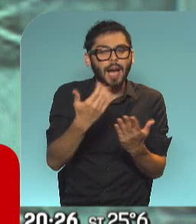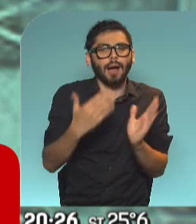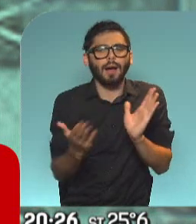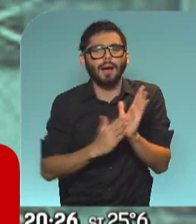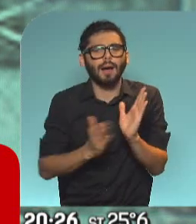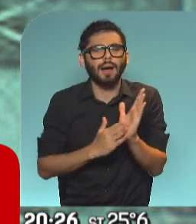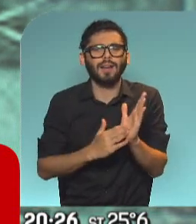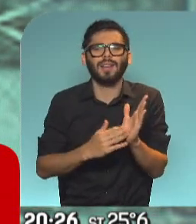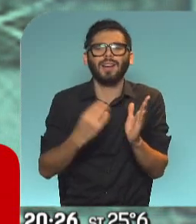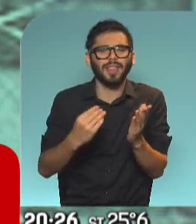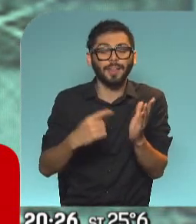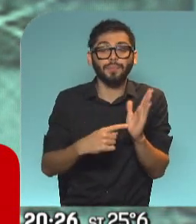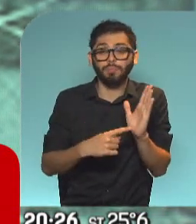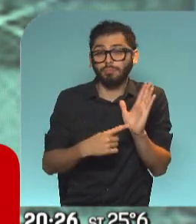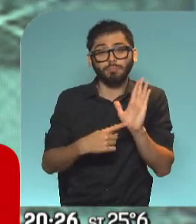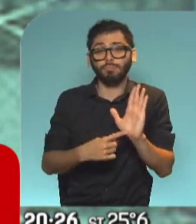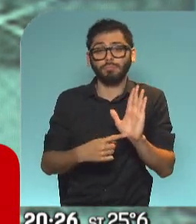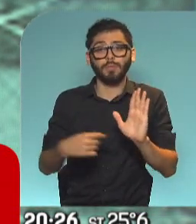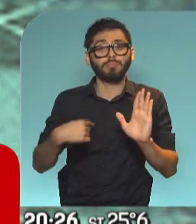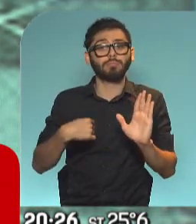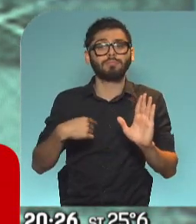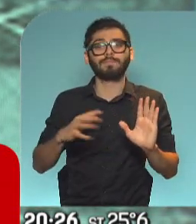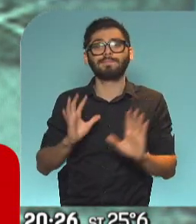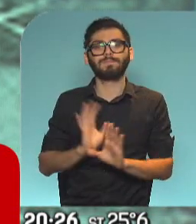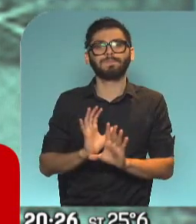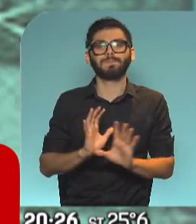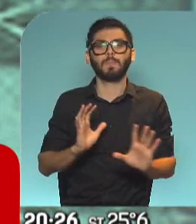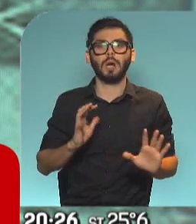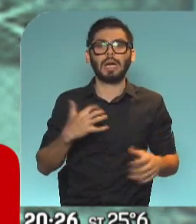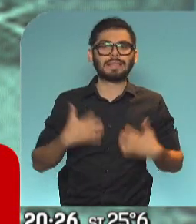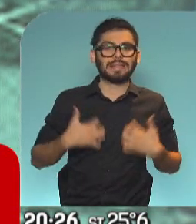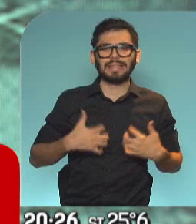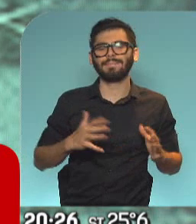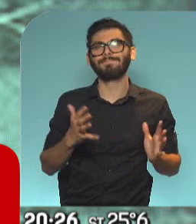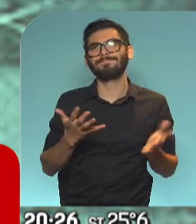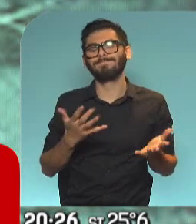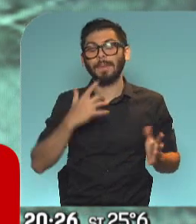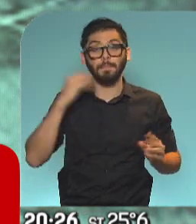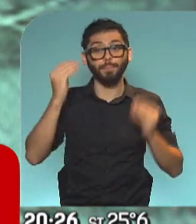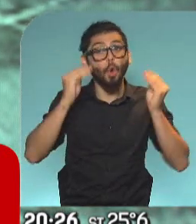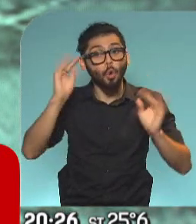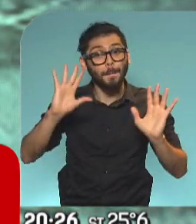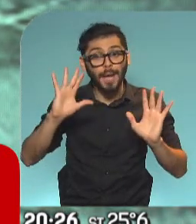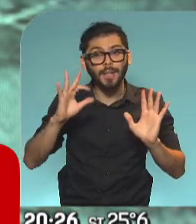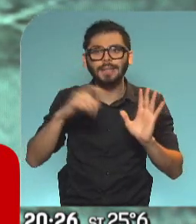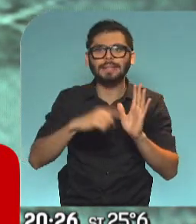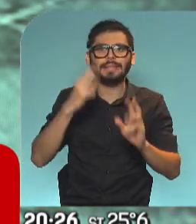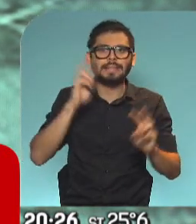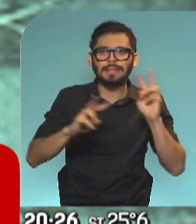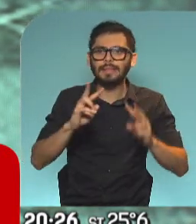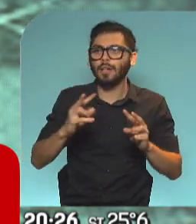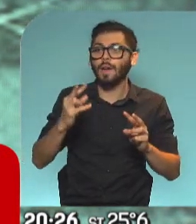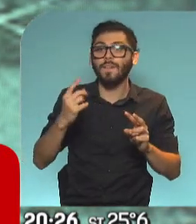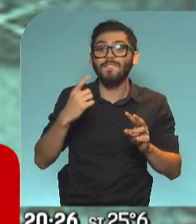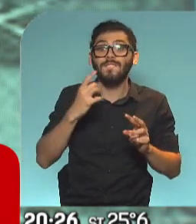también trascendió hoy, de que ella estaba, no sé si decirle desesperada, pero sí muy preocupada en buscar a alguien que se hiciera cargo de